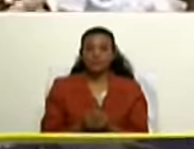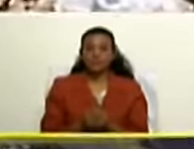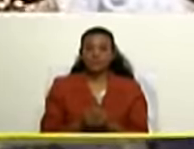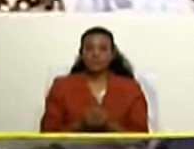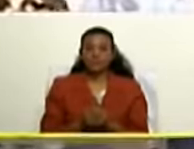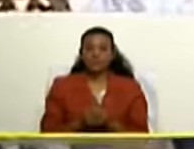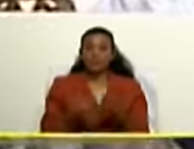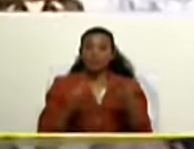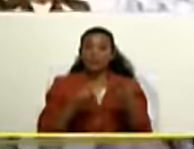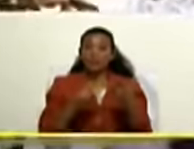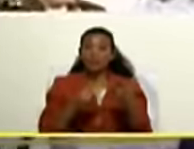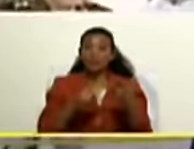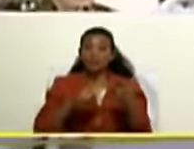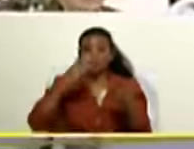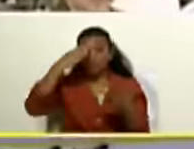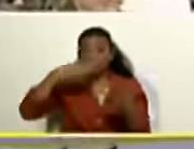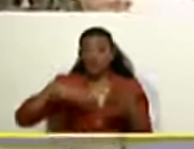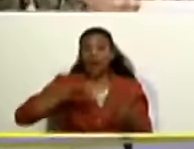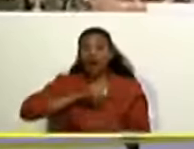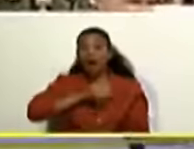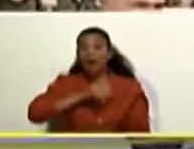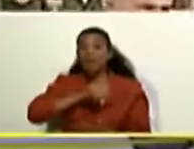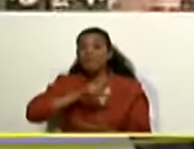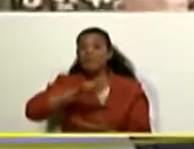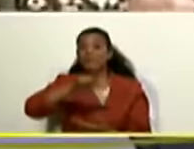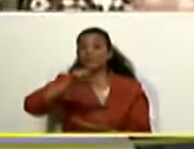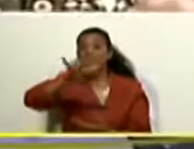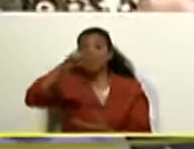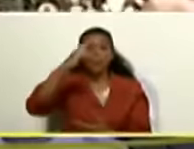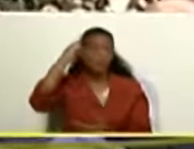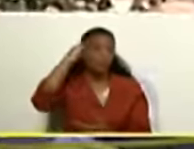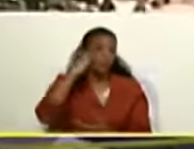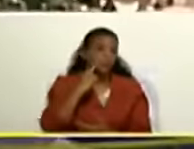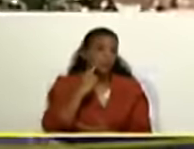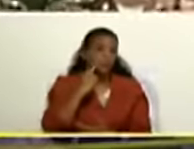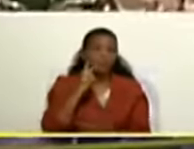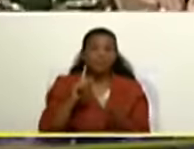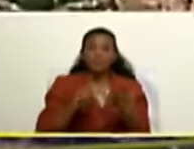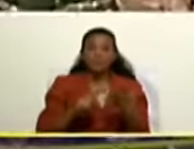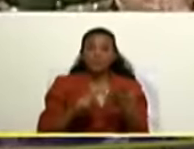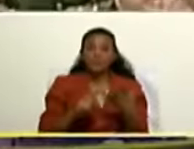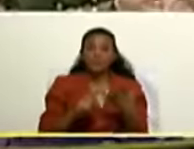A la Academia Militar de la Aviación Bolivariana.